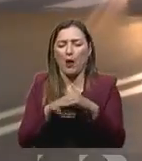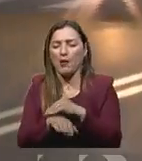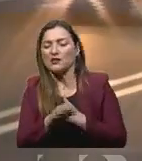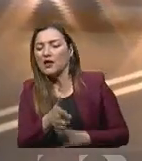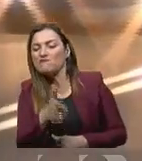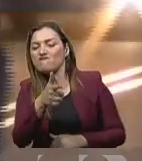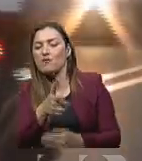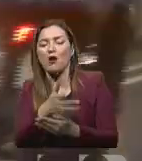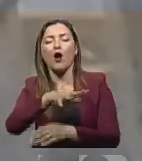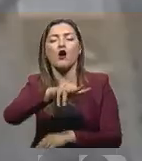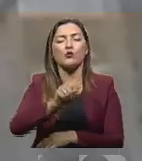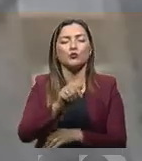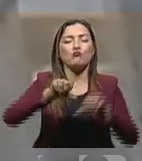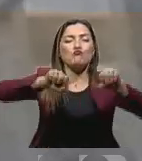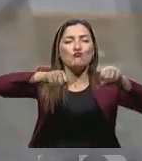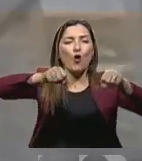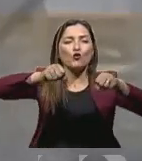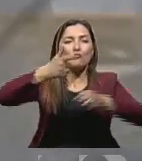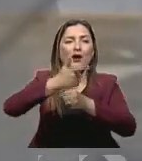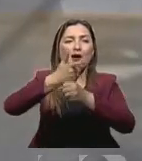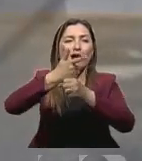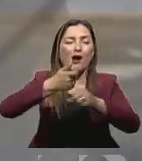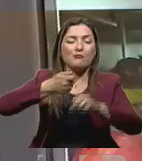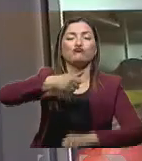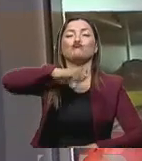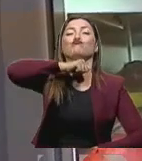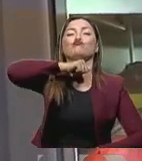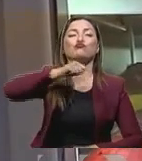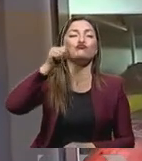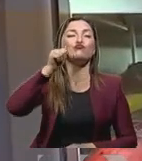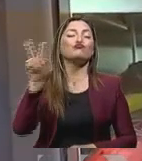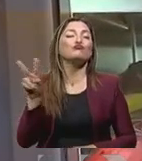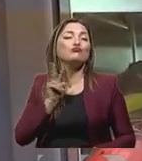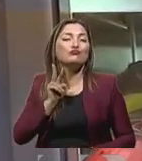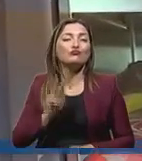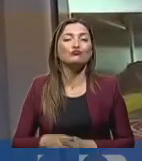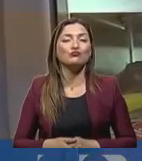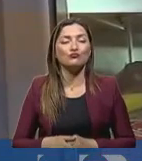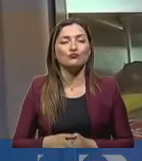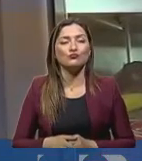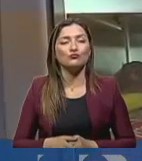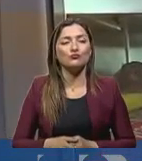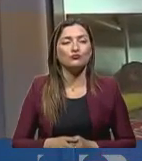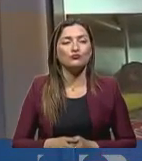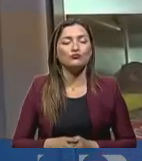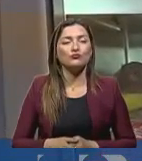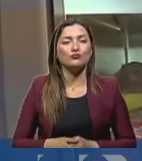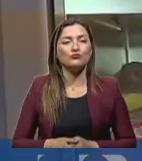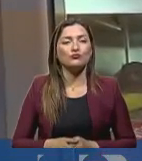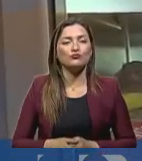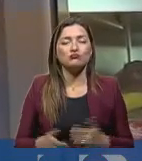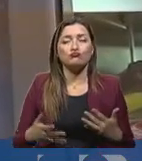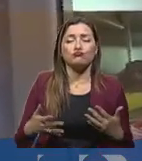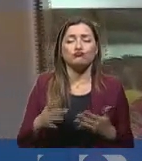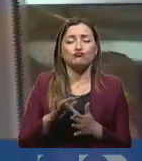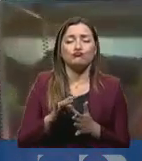se movilizan en motocicleta y usan armas contra sus víctimas completamente a expensas del del delincuente